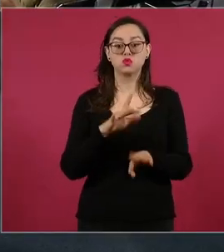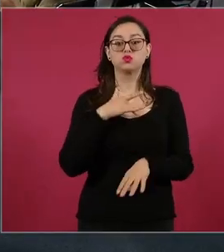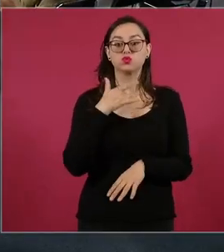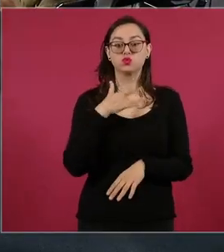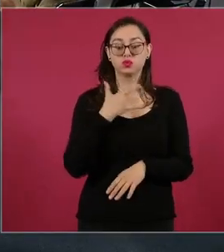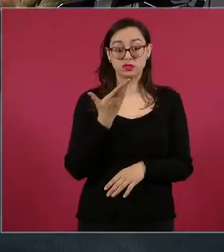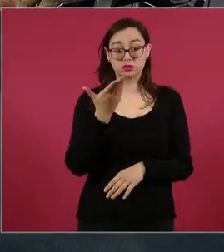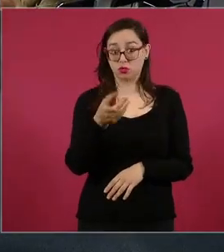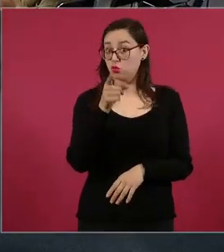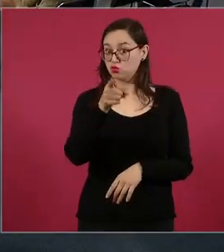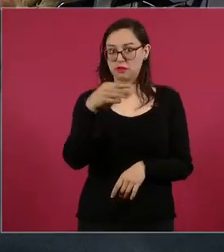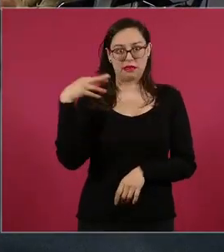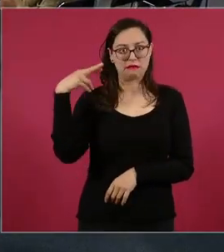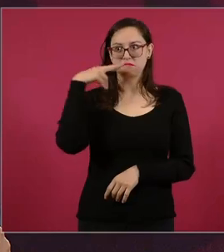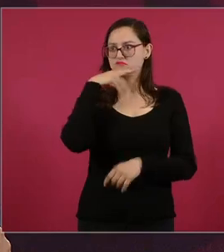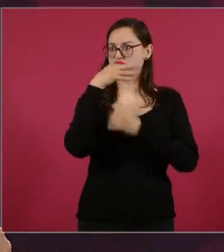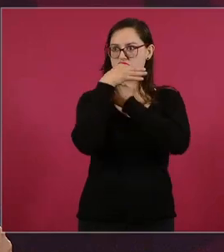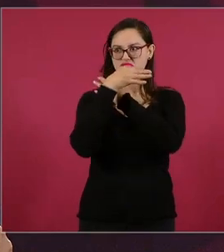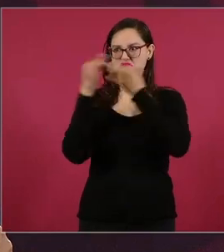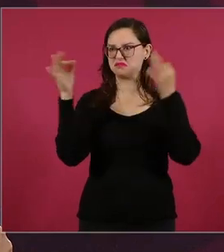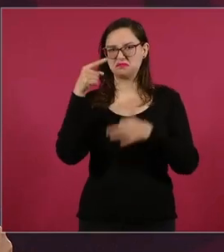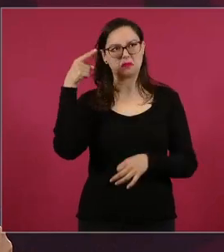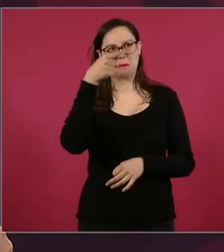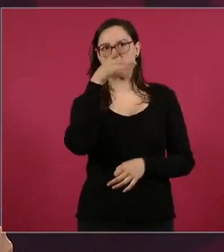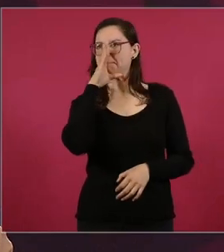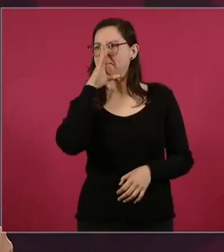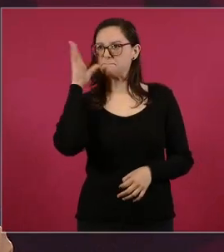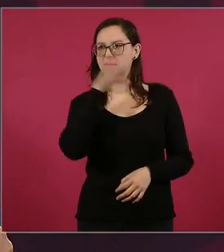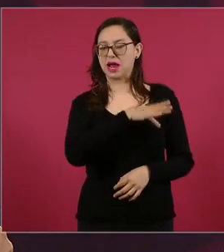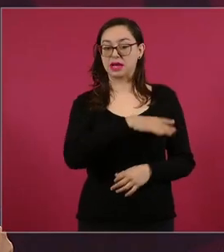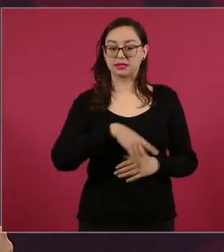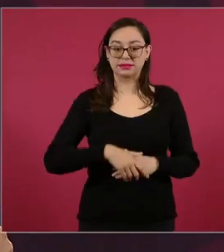Bueno, desde luego que es algo